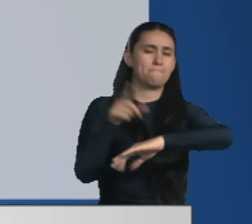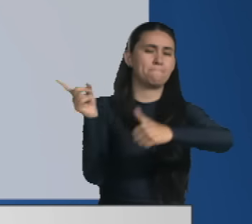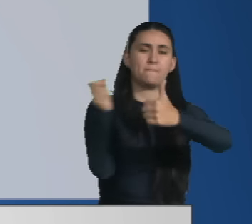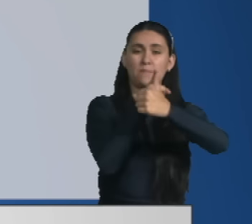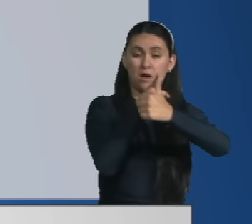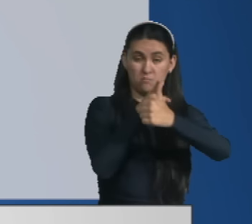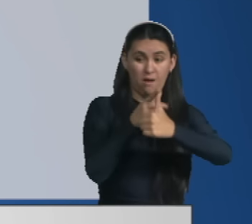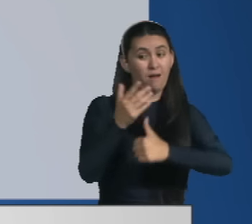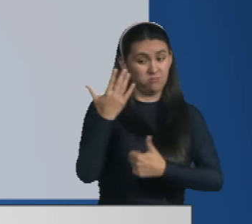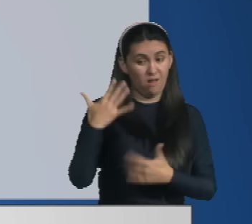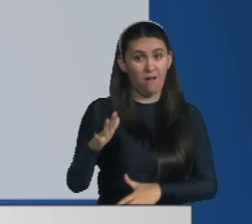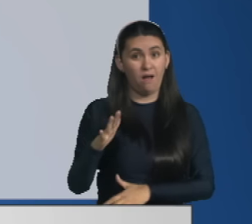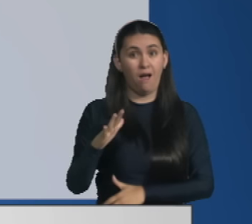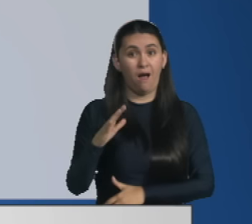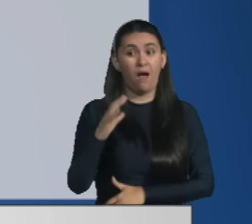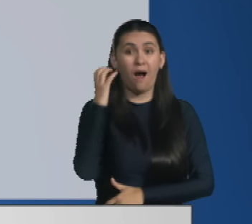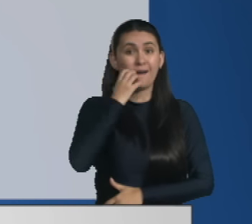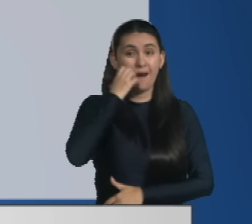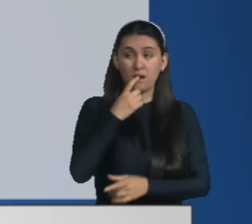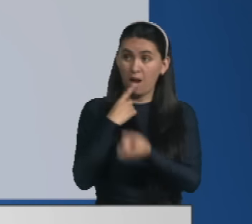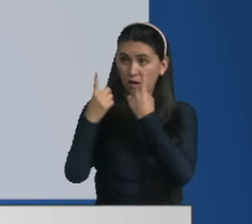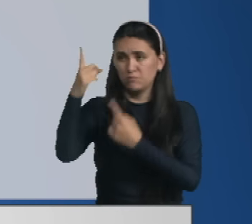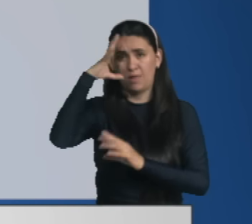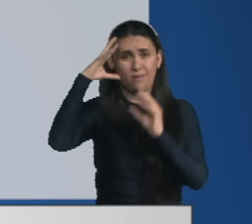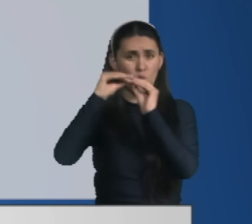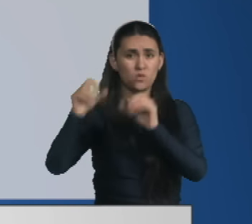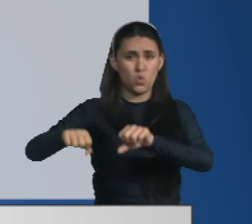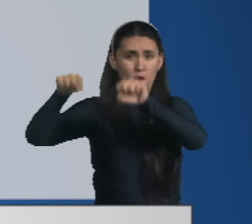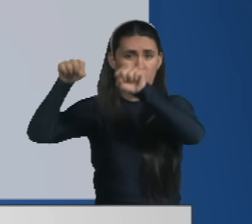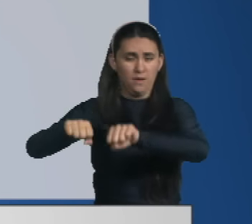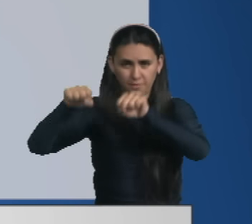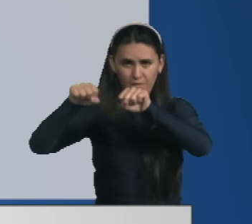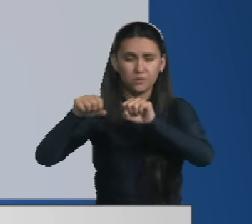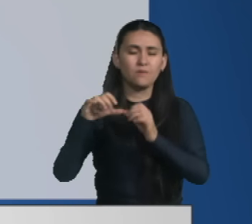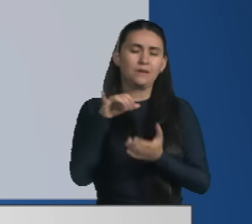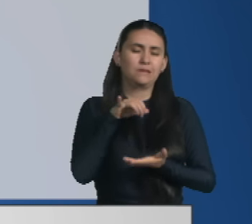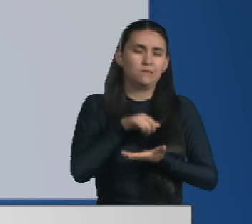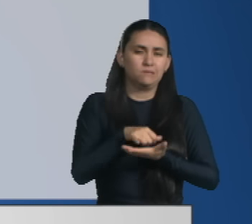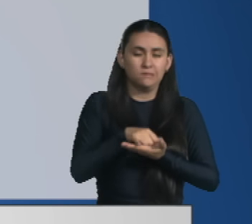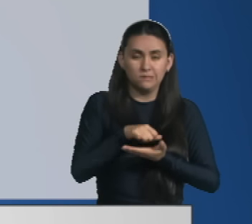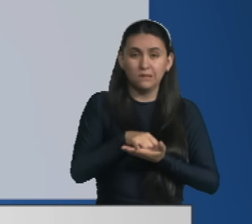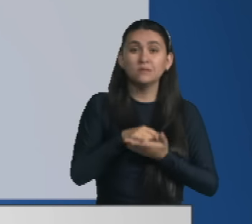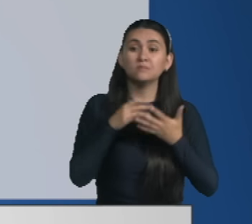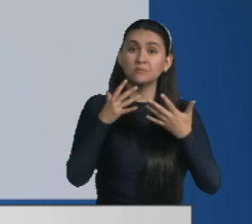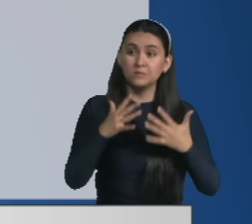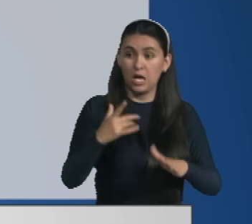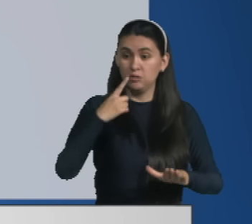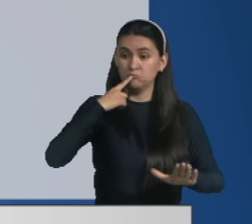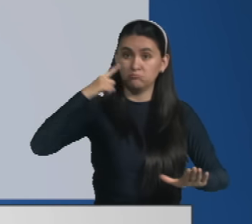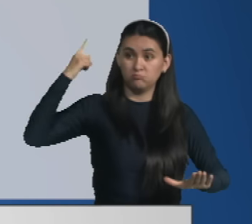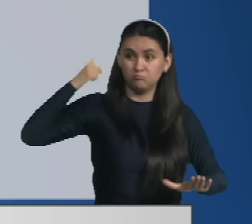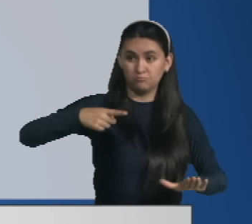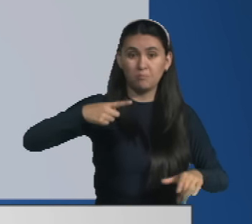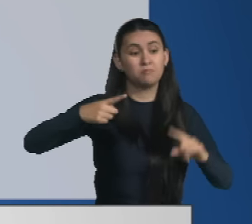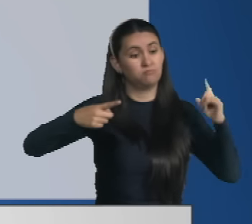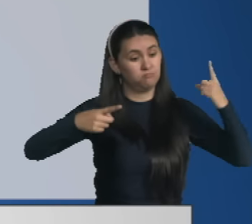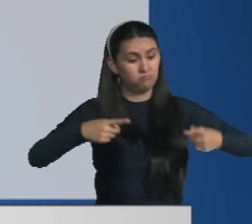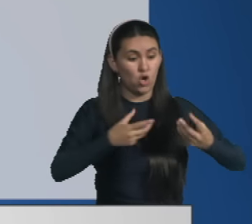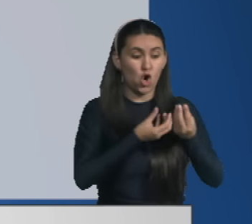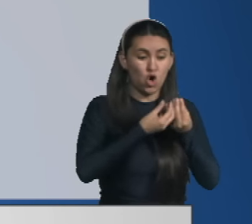validada por el mismo alcalde mayor, Carlos Fernando Galán. Entonces, en virtud de ese mandato que viene desde el Consejo y